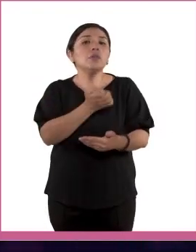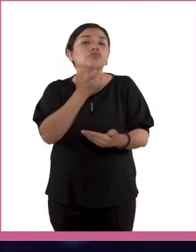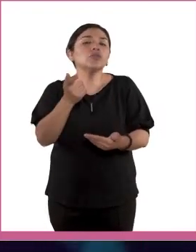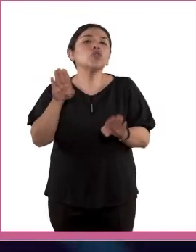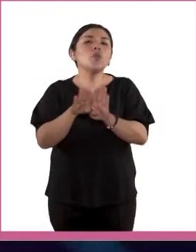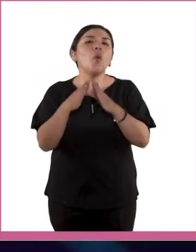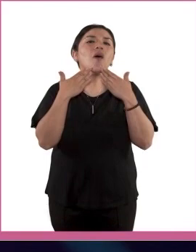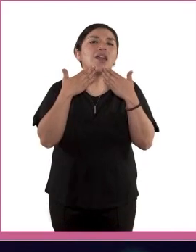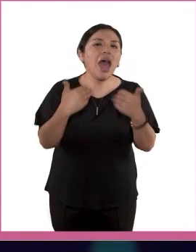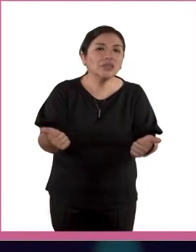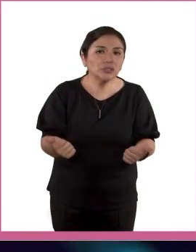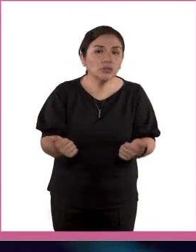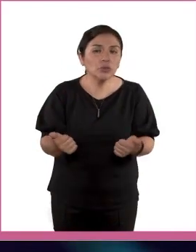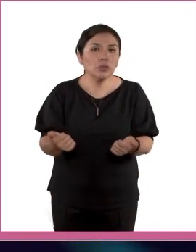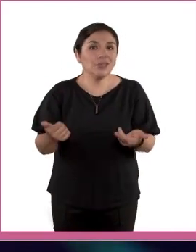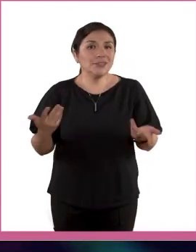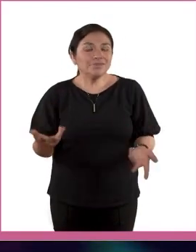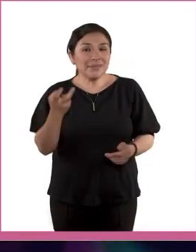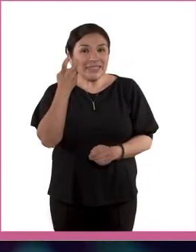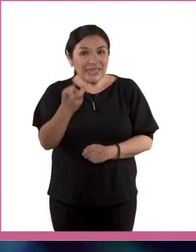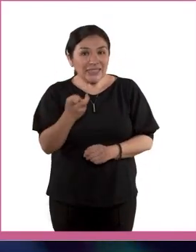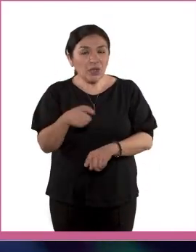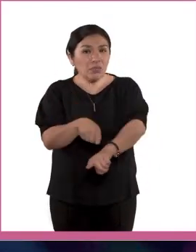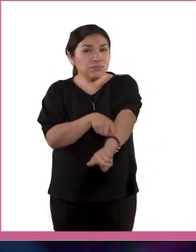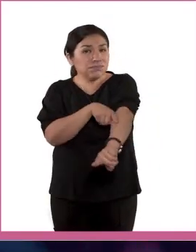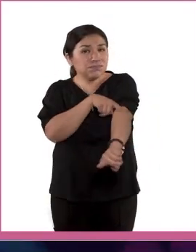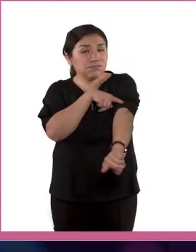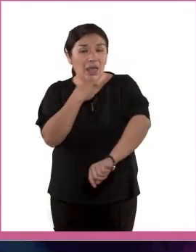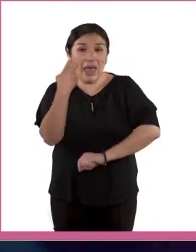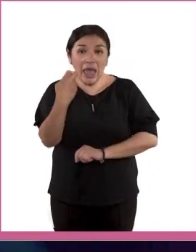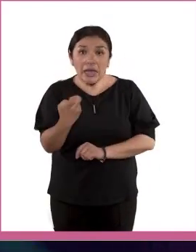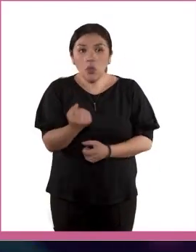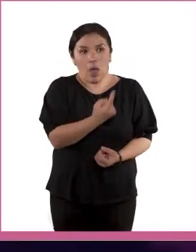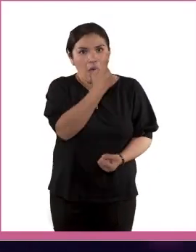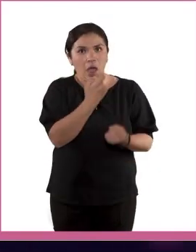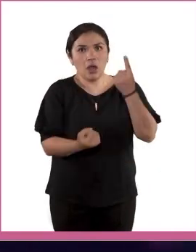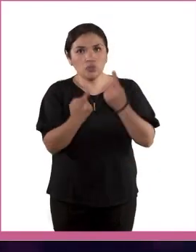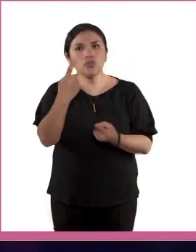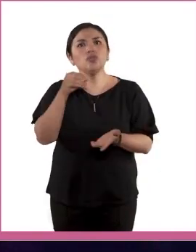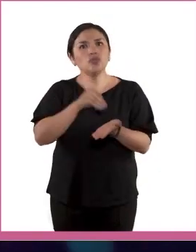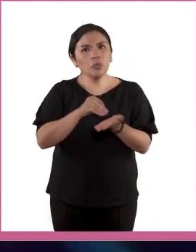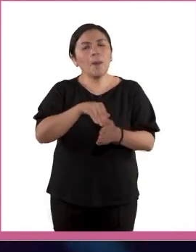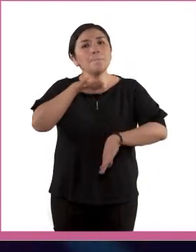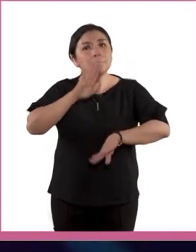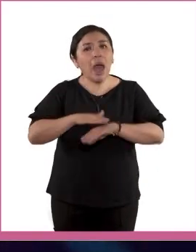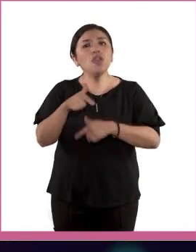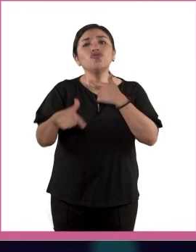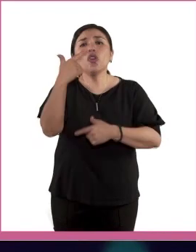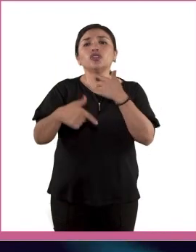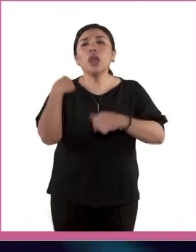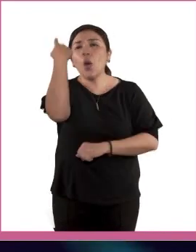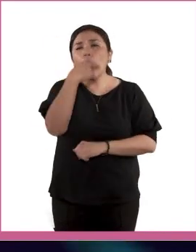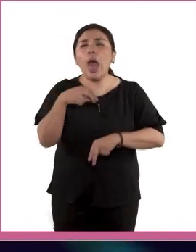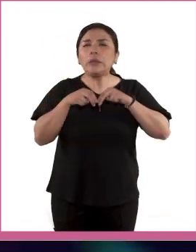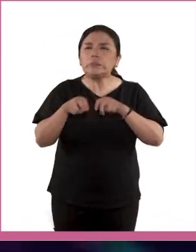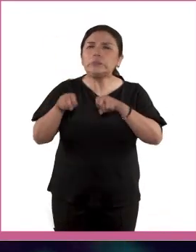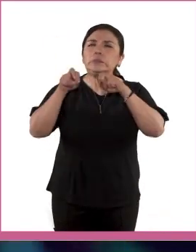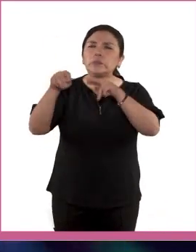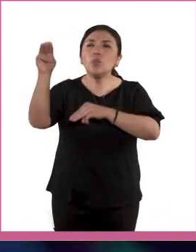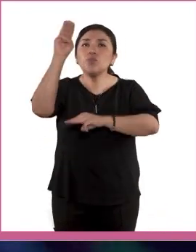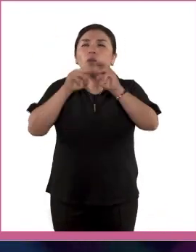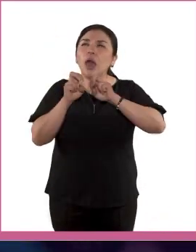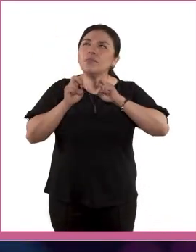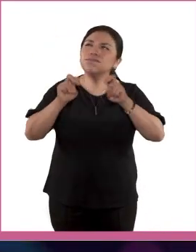a alguna ranchería. Y de ahí, pues, hay quienes todavía se avientan 12 horas caminando en la